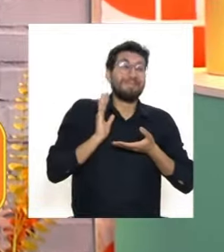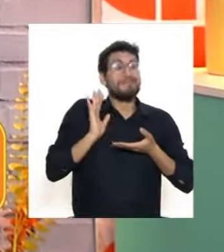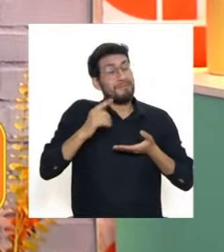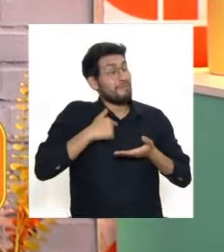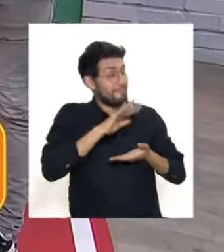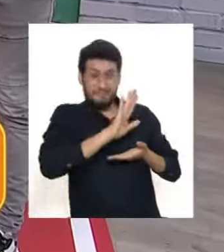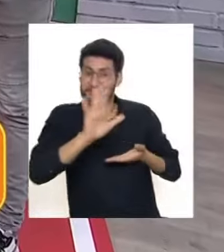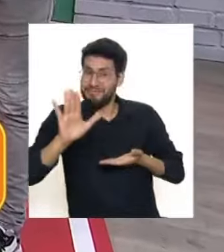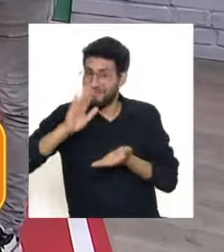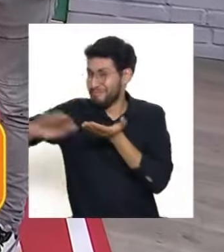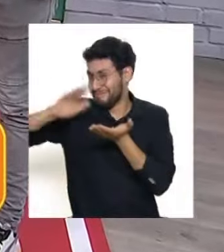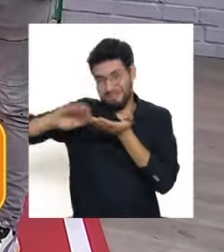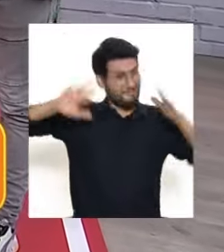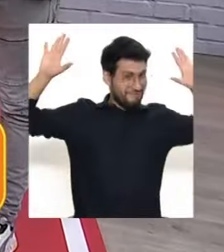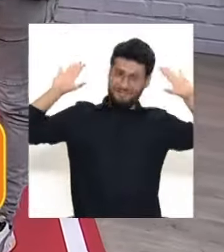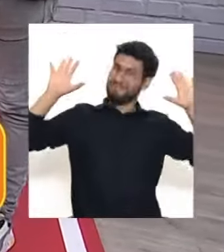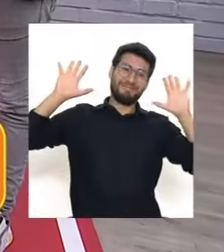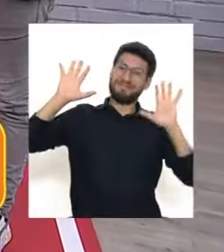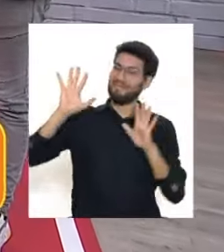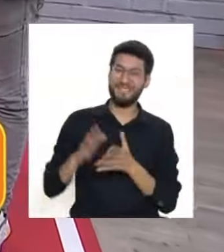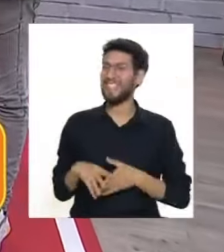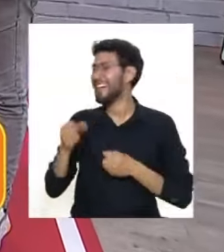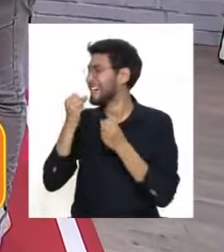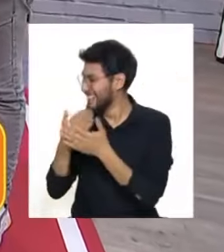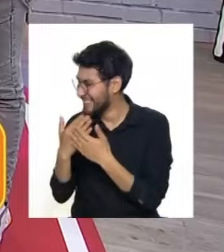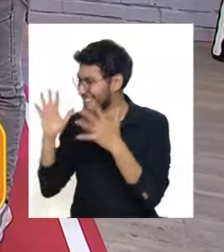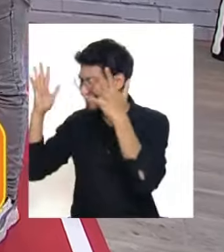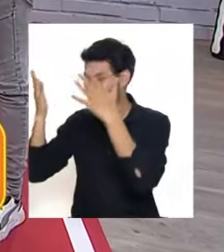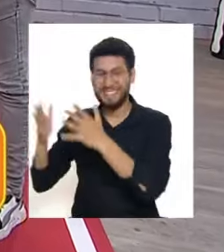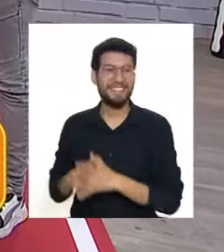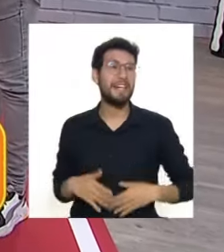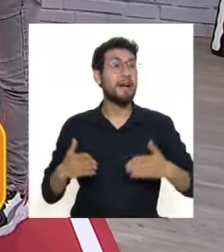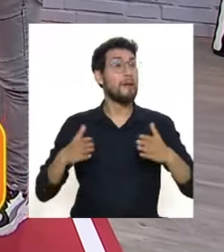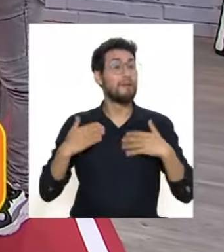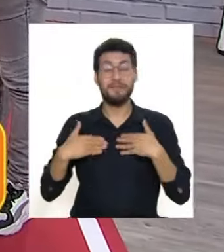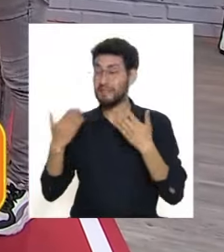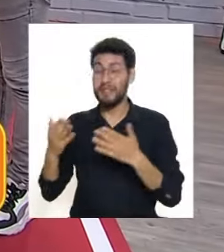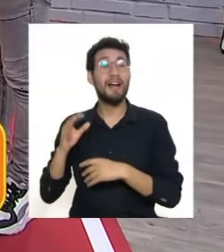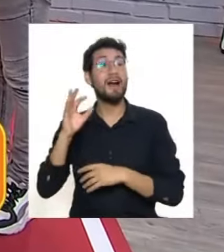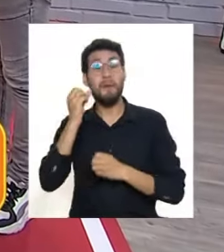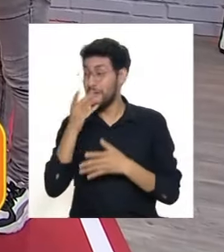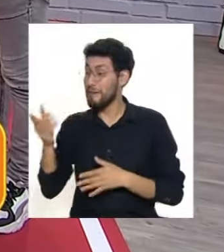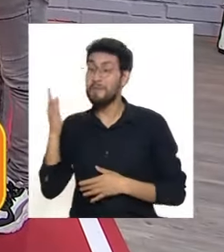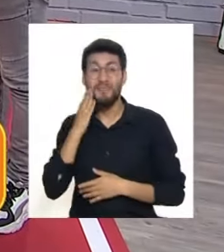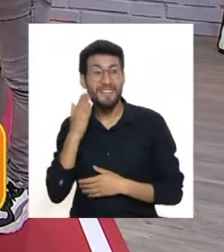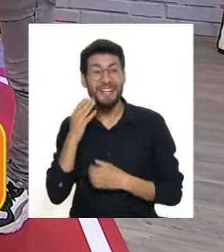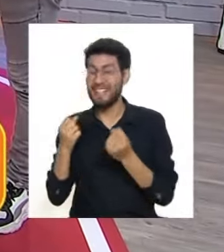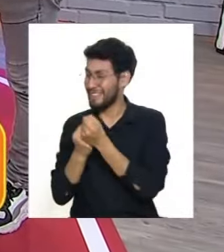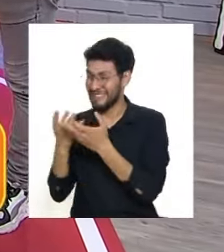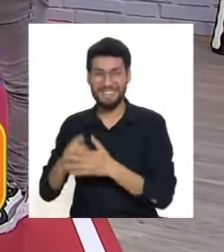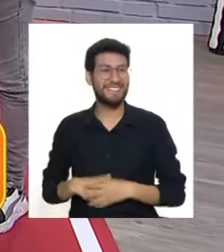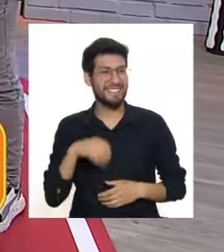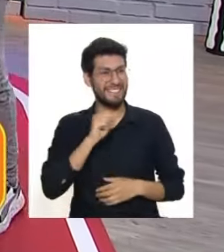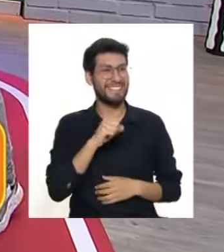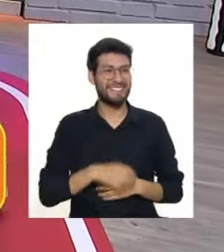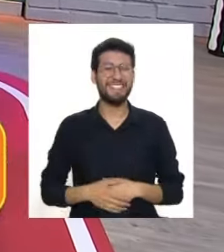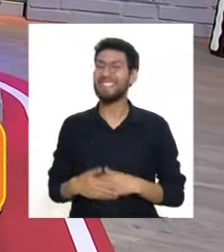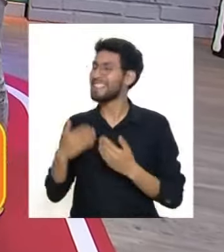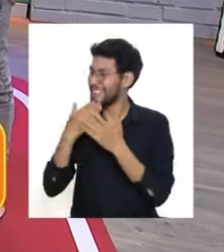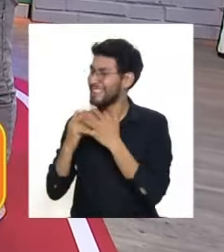van a disculpar, me van a disculpar. A ustedes, un aplauso, chicos, para ellos, por favor. Felicidades, y qué lindo la mamá que les toca. Así es.